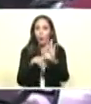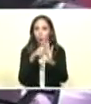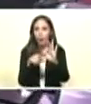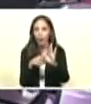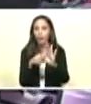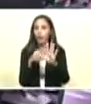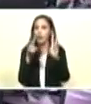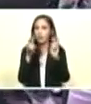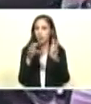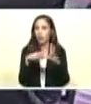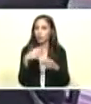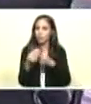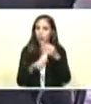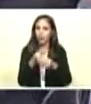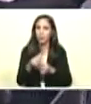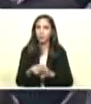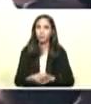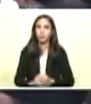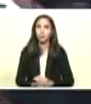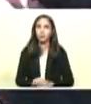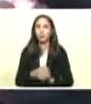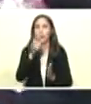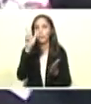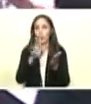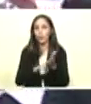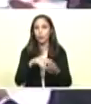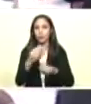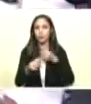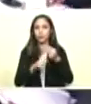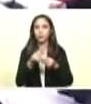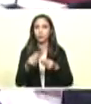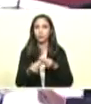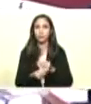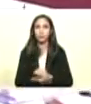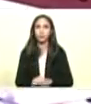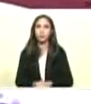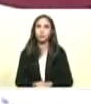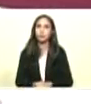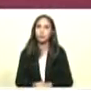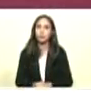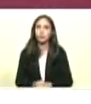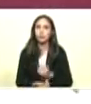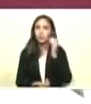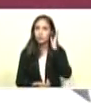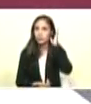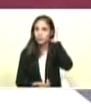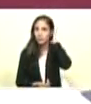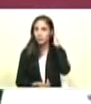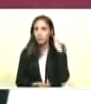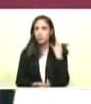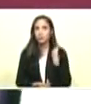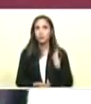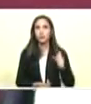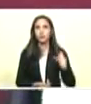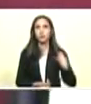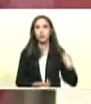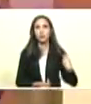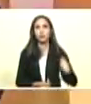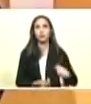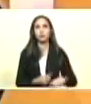criptomonedas convertibles del mundo entero. Aprobado, autorizado, ejecútese,